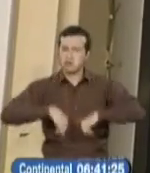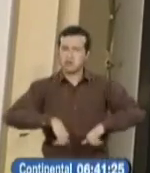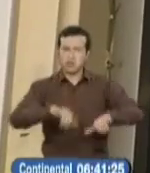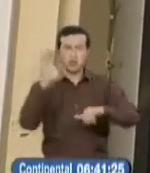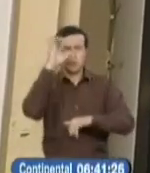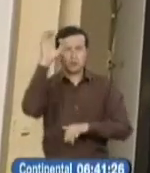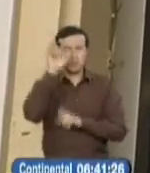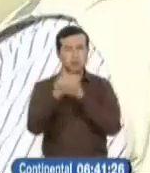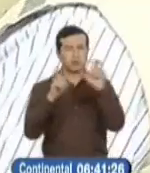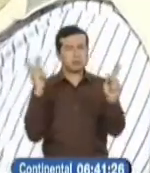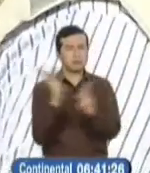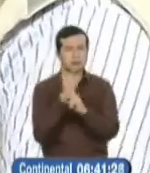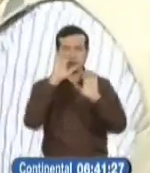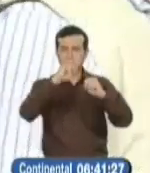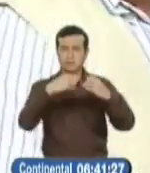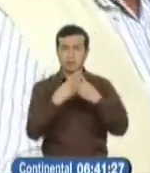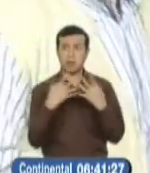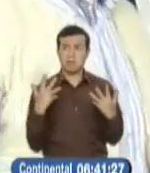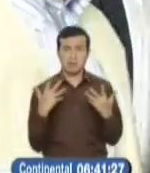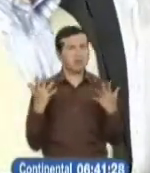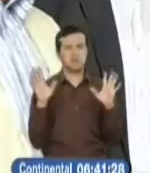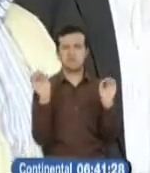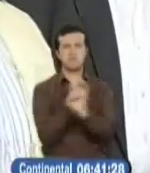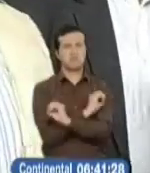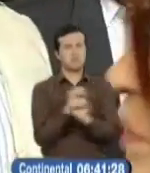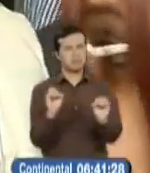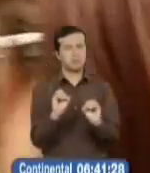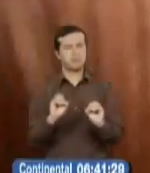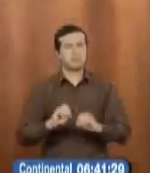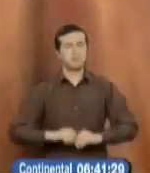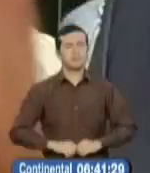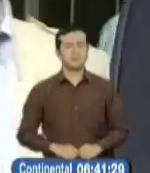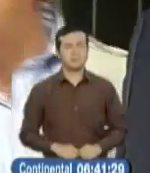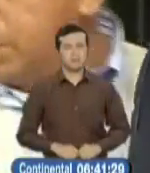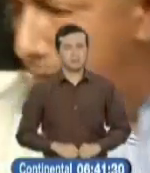pues aseguran que no los amedrentan. Mirta Carrillo, Ecuador TV.